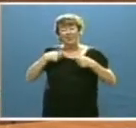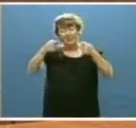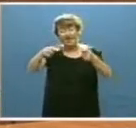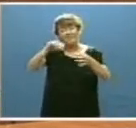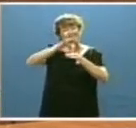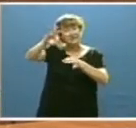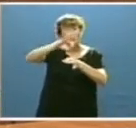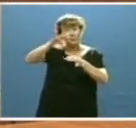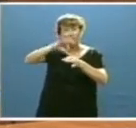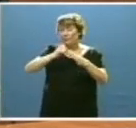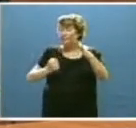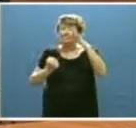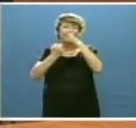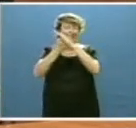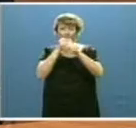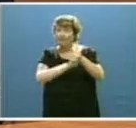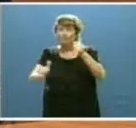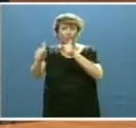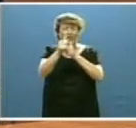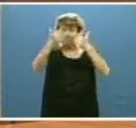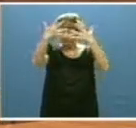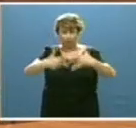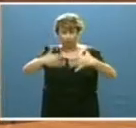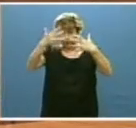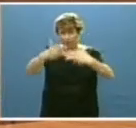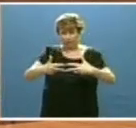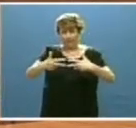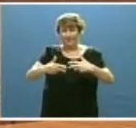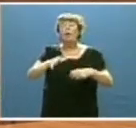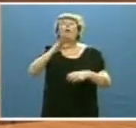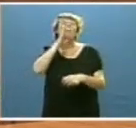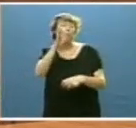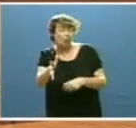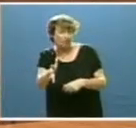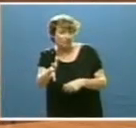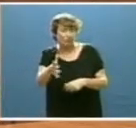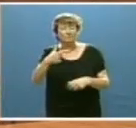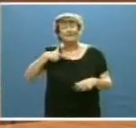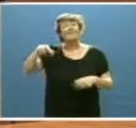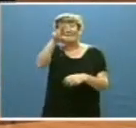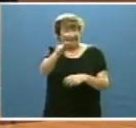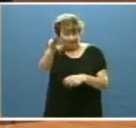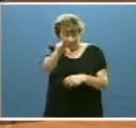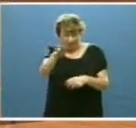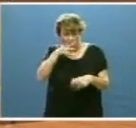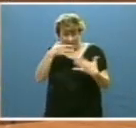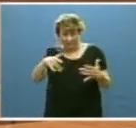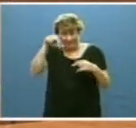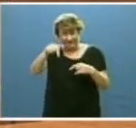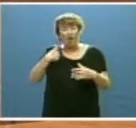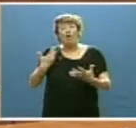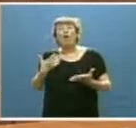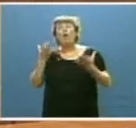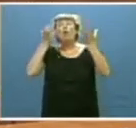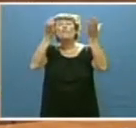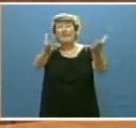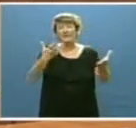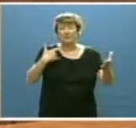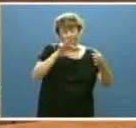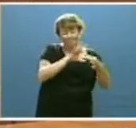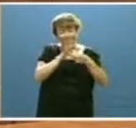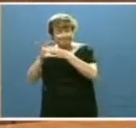la máxima prioridad presupuestaria por eso reitero aquí la oferta de consensuar